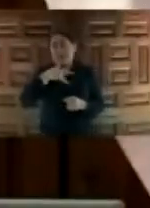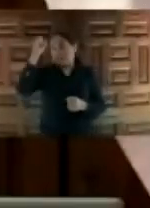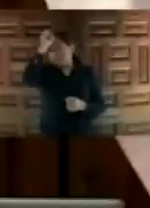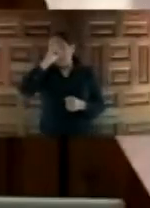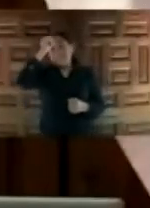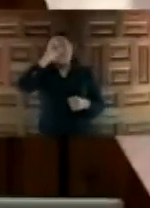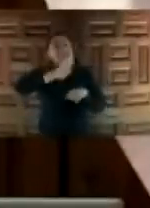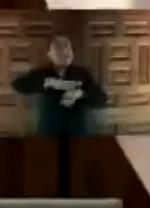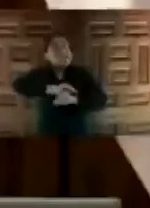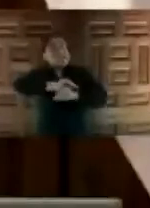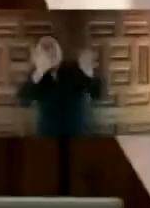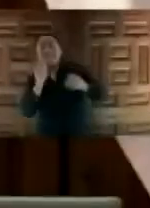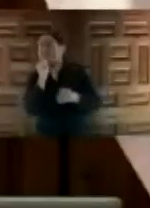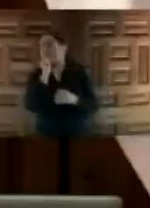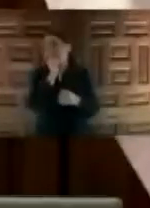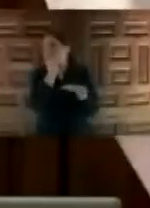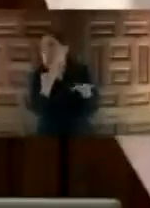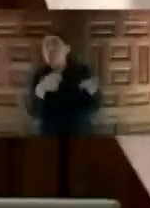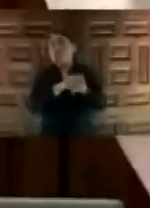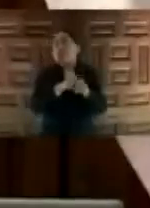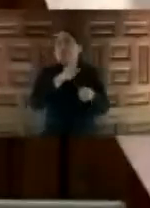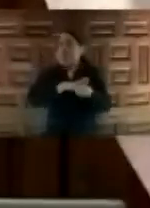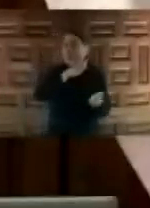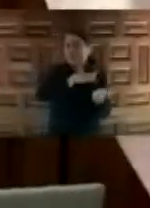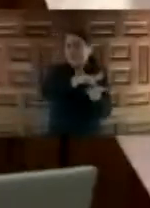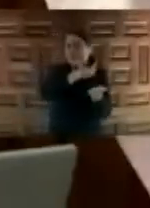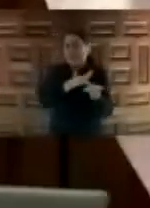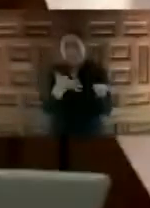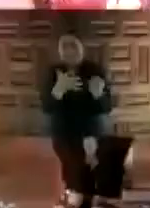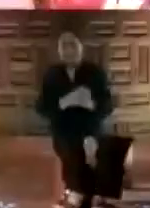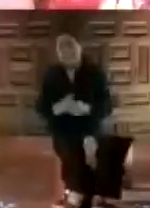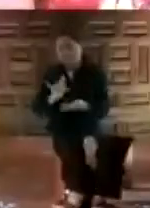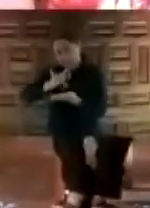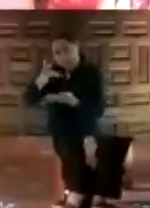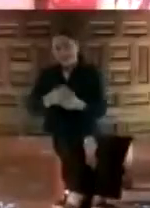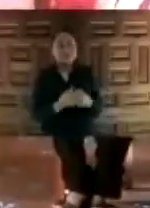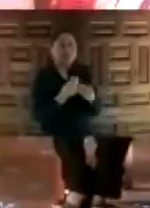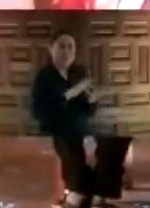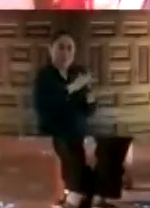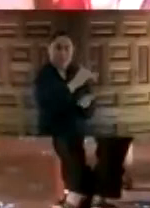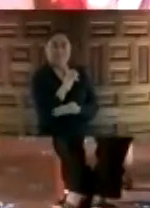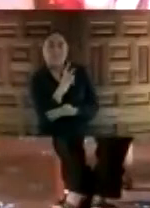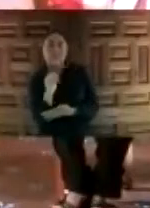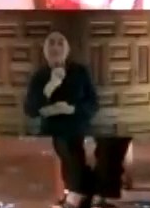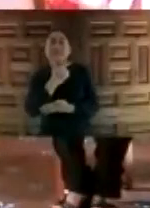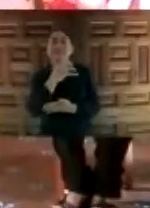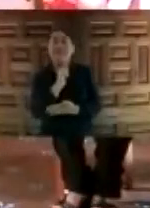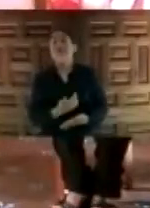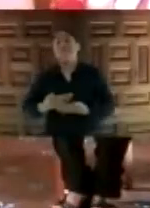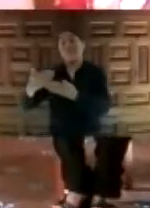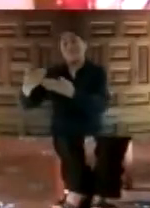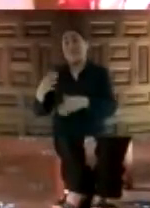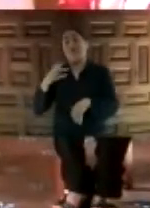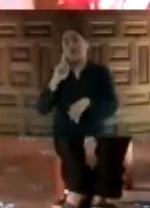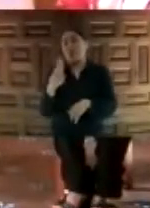no tenemos claro cómo y de qué manera podemos fortalecerlo. Gracias. Muchas gracias, doctora Angélica. Adelante, doctor Germán.